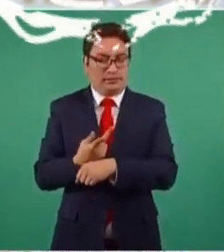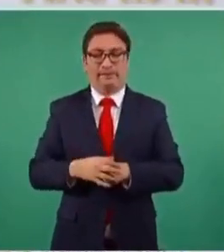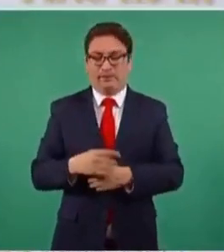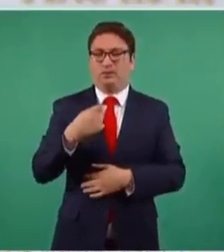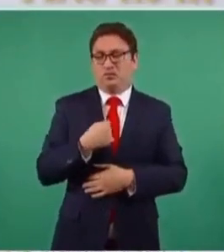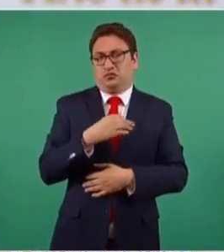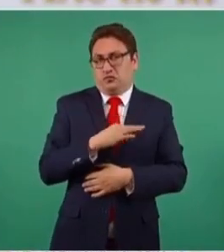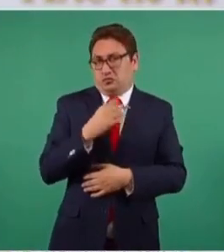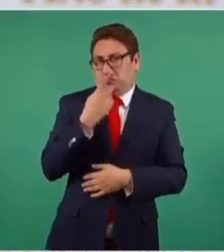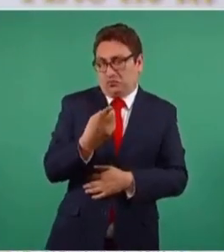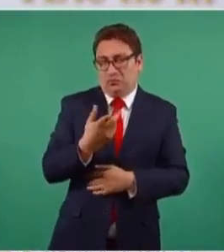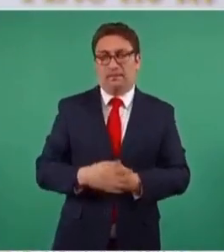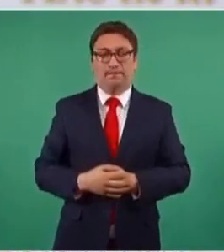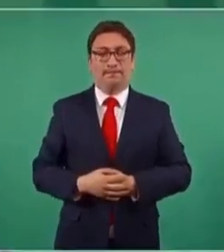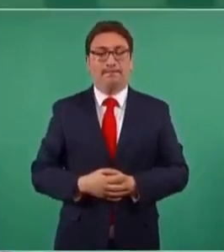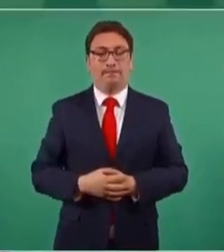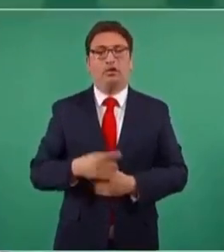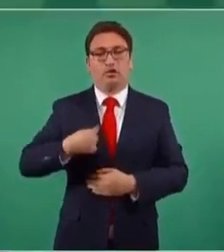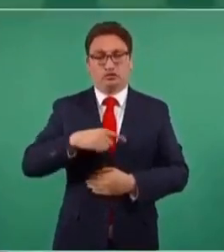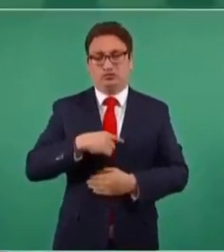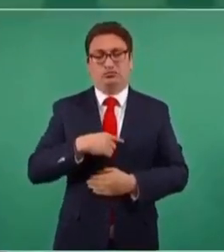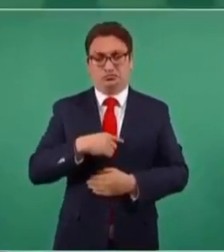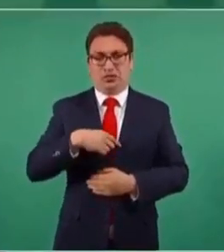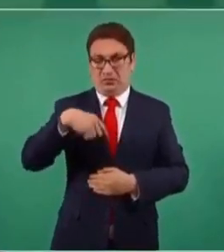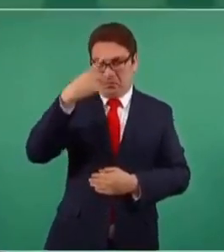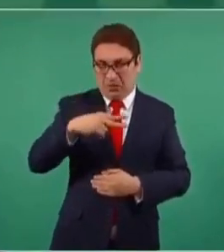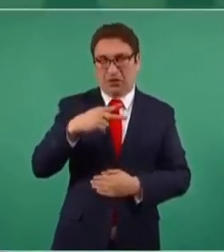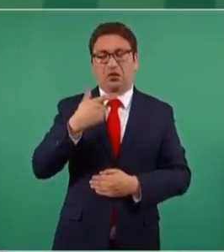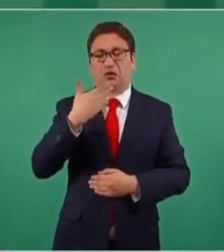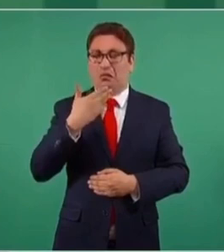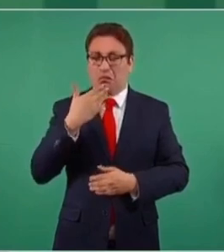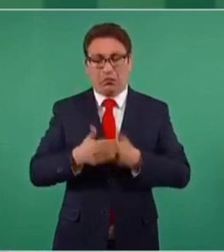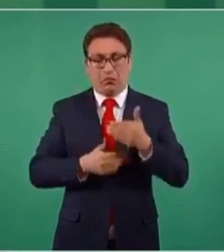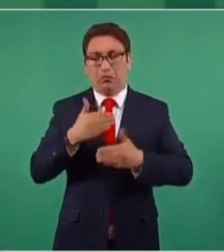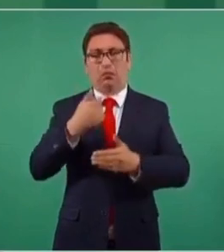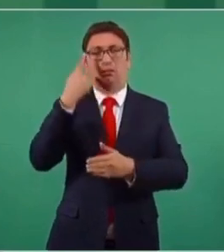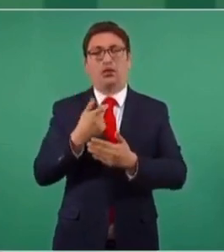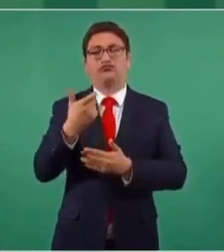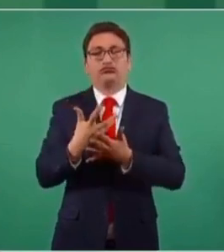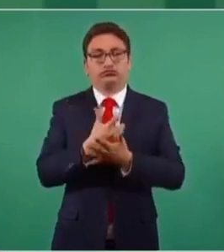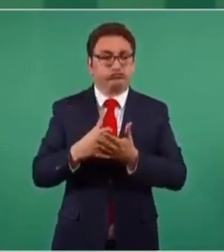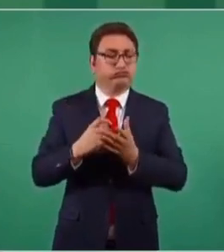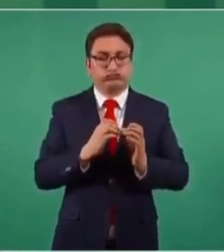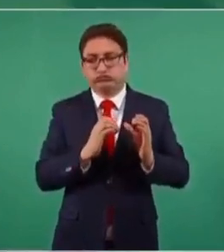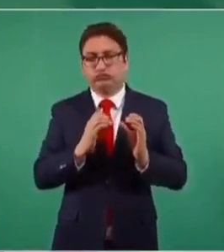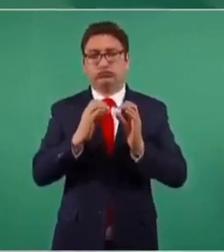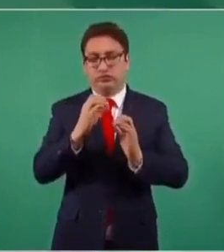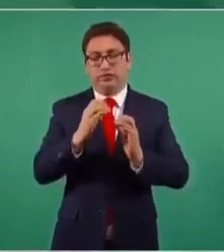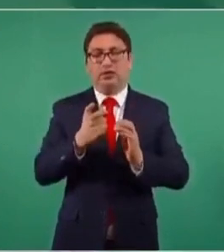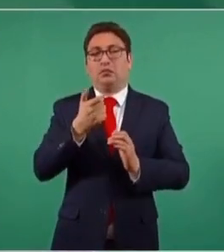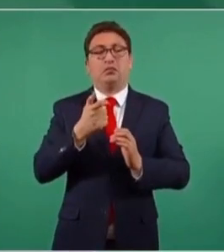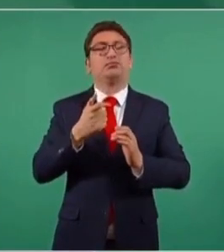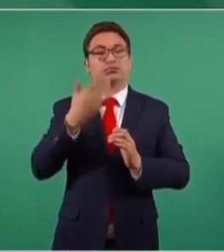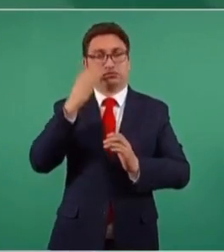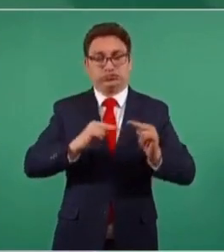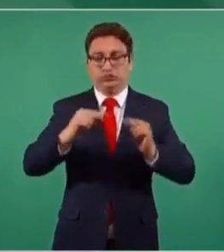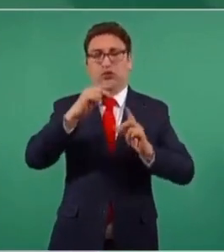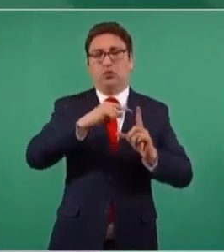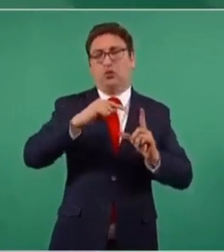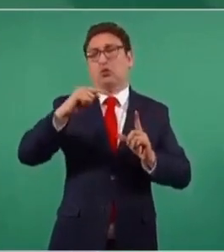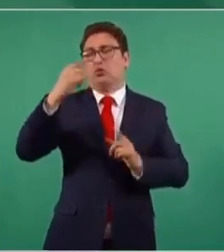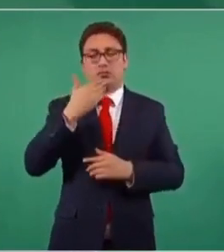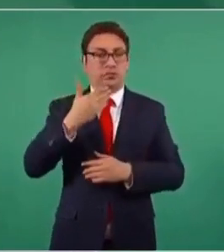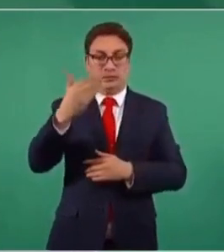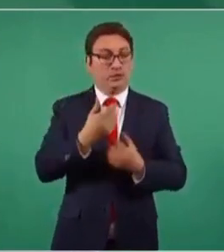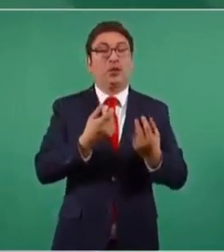yo solo adelanto que vamos muy bien en la recuperación económica, que está creciendo la economía, se